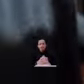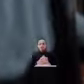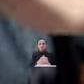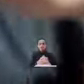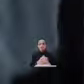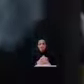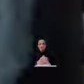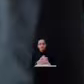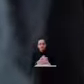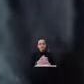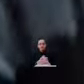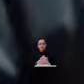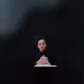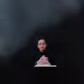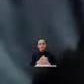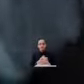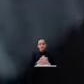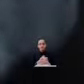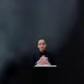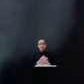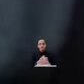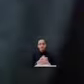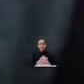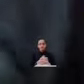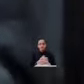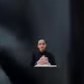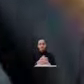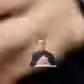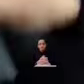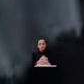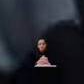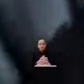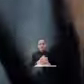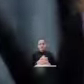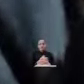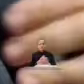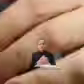sino que tu meta última ya está trazada. Es difícil explicar eso.